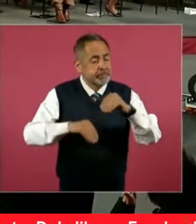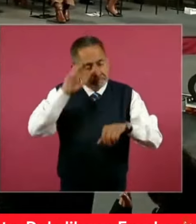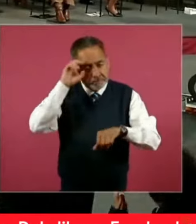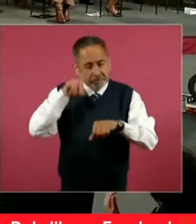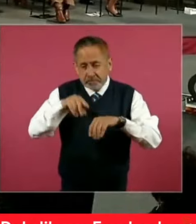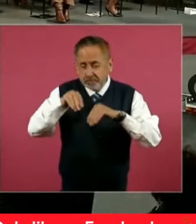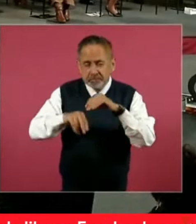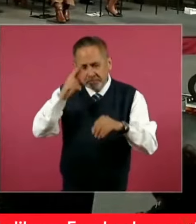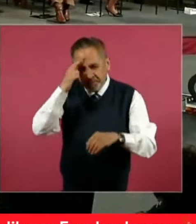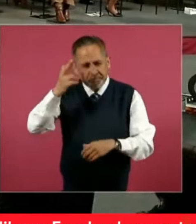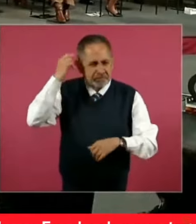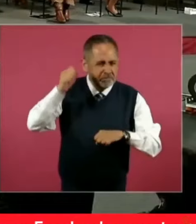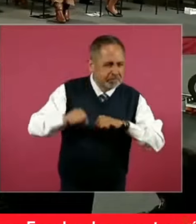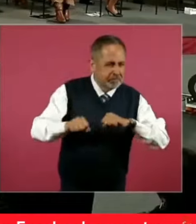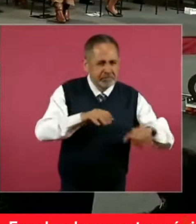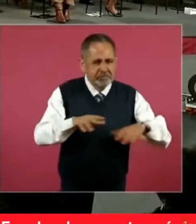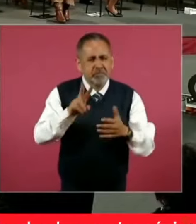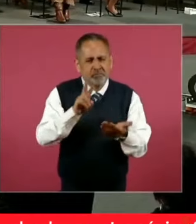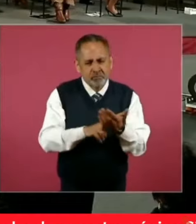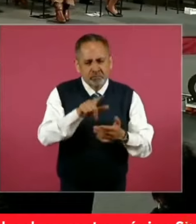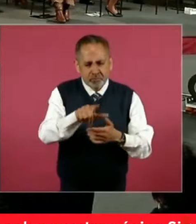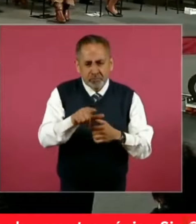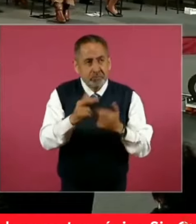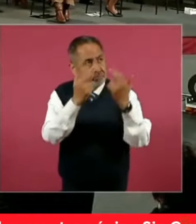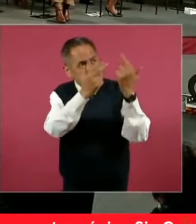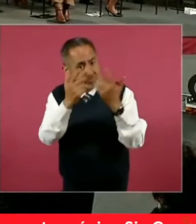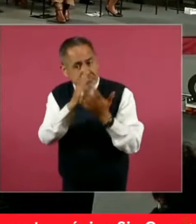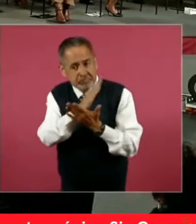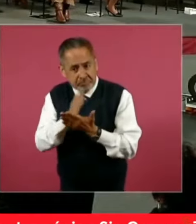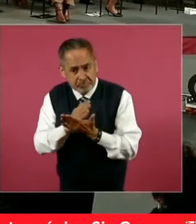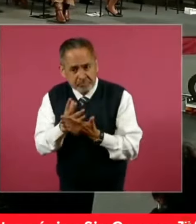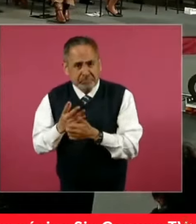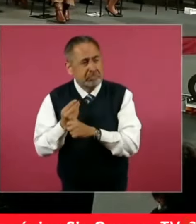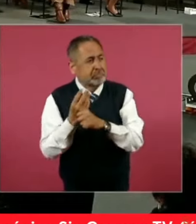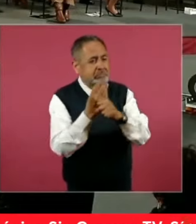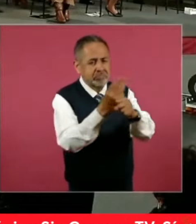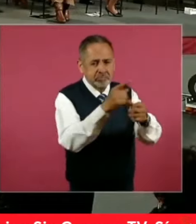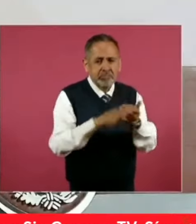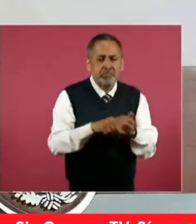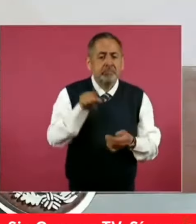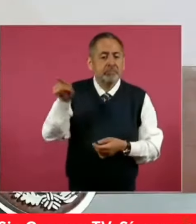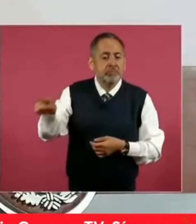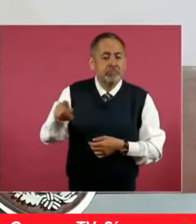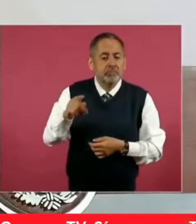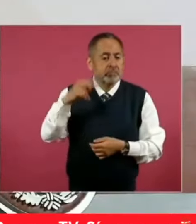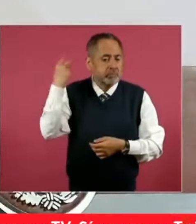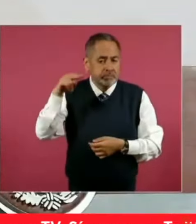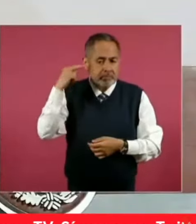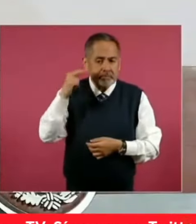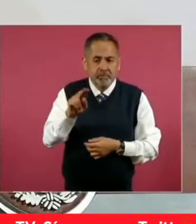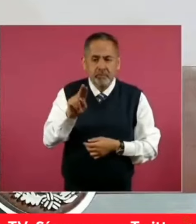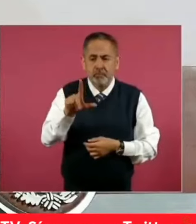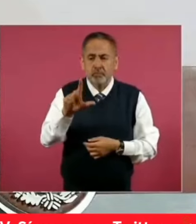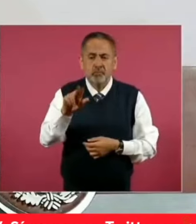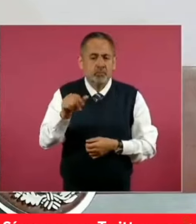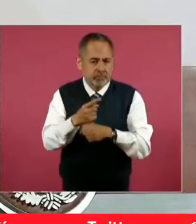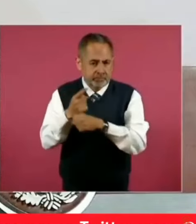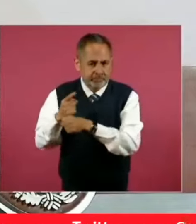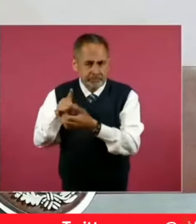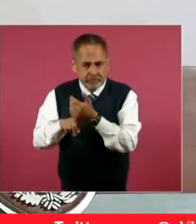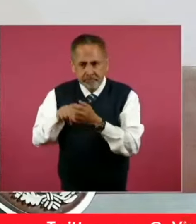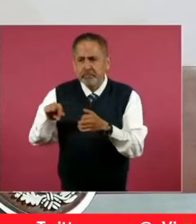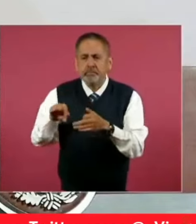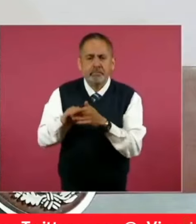culturales afectados por los sismos de 2017, se restauró el fuerte de San Juan de Ulúa de la mano con la Secretaría